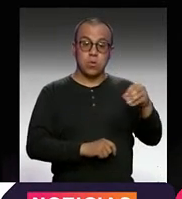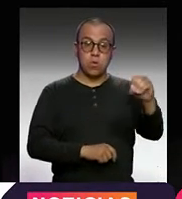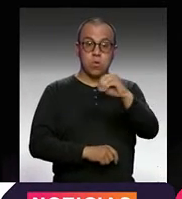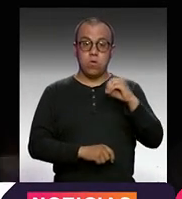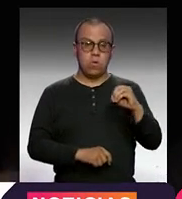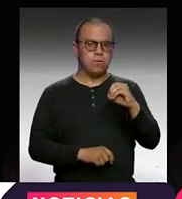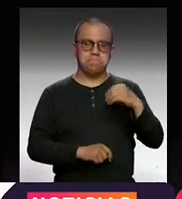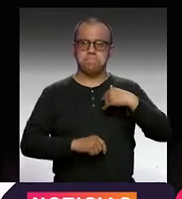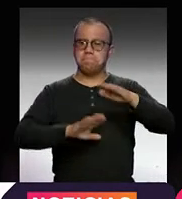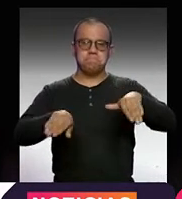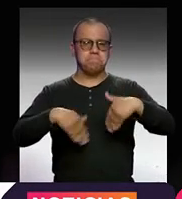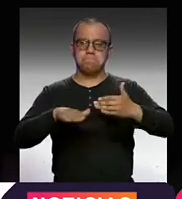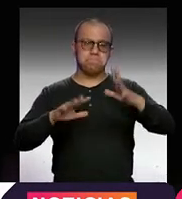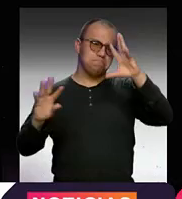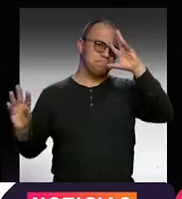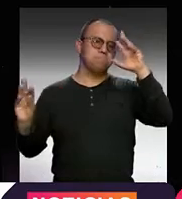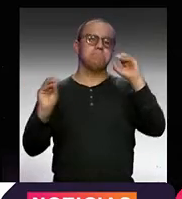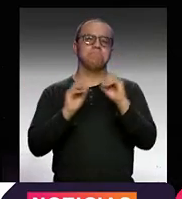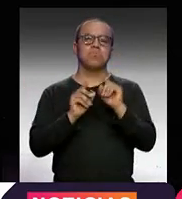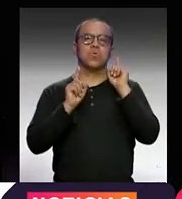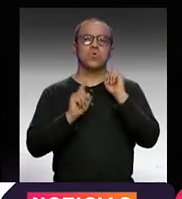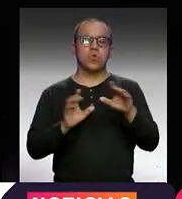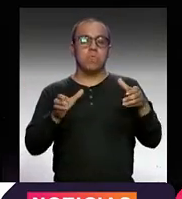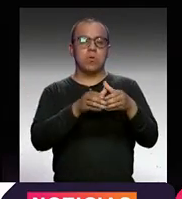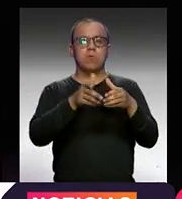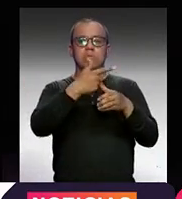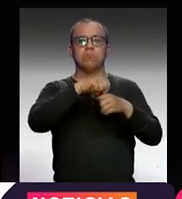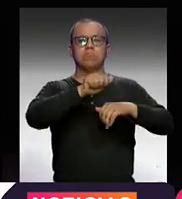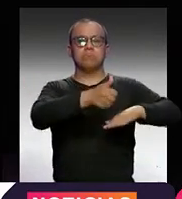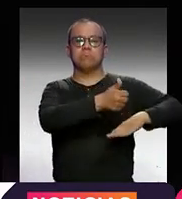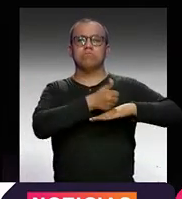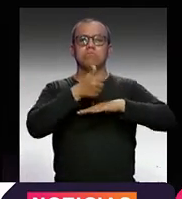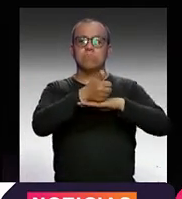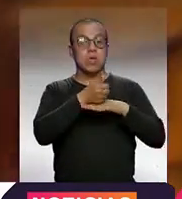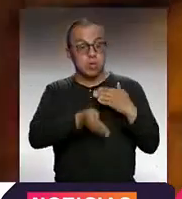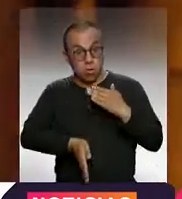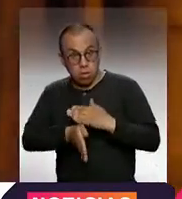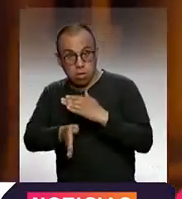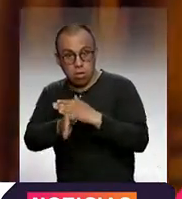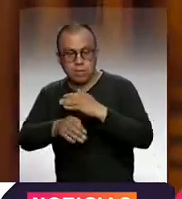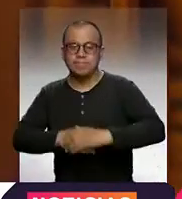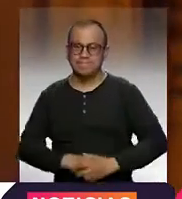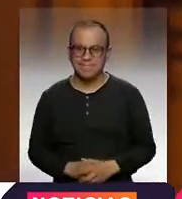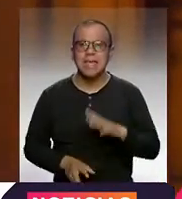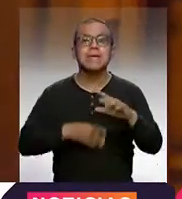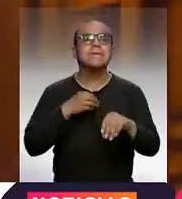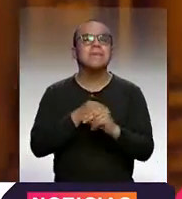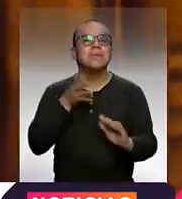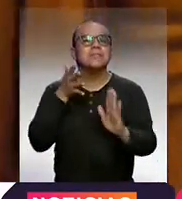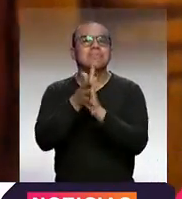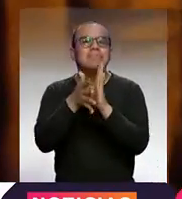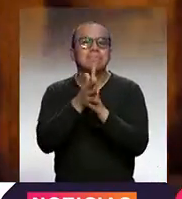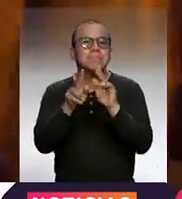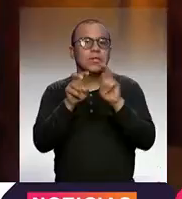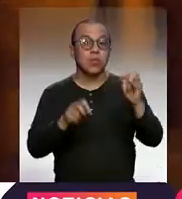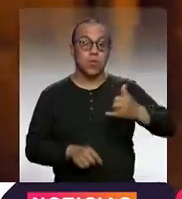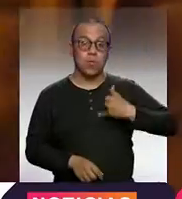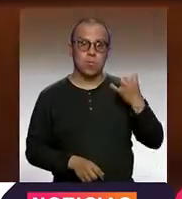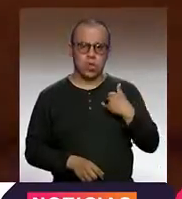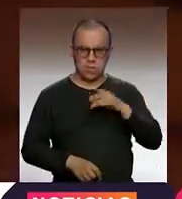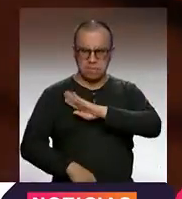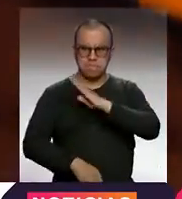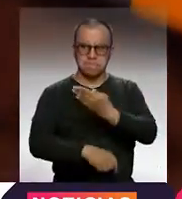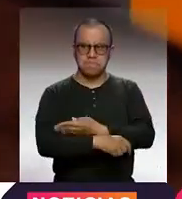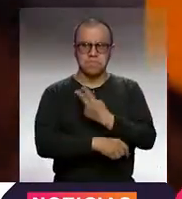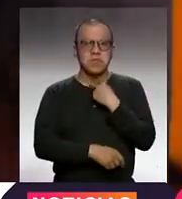Ellos no estaban de acuerdo. Los de la Real Audiencia no querían que siguiera. También podrán disfrutar de la historia de la joven y valiente